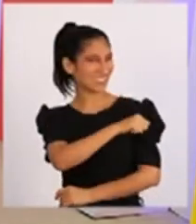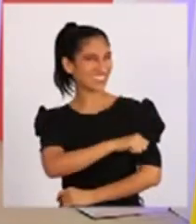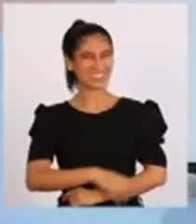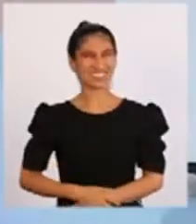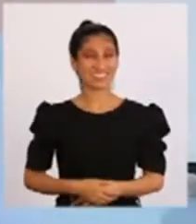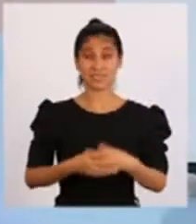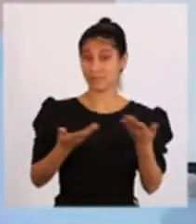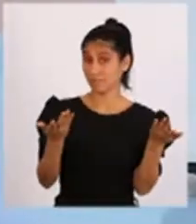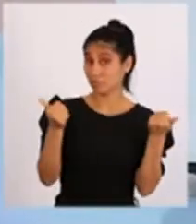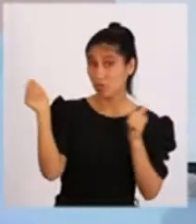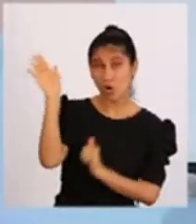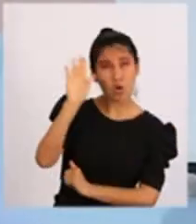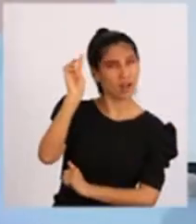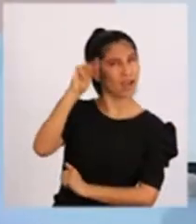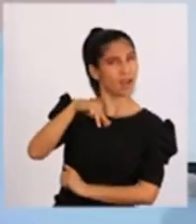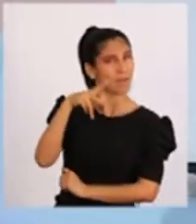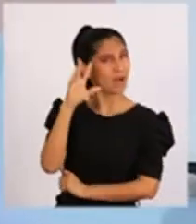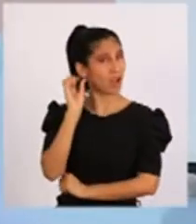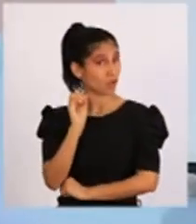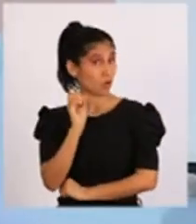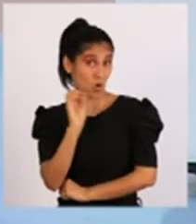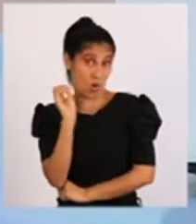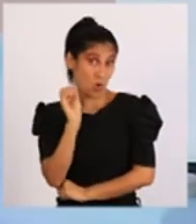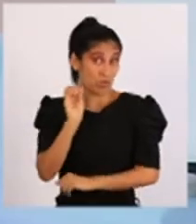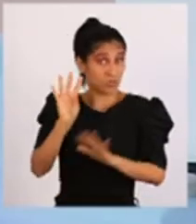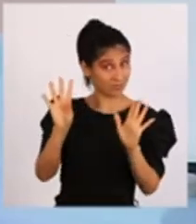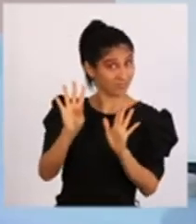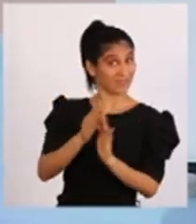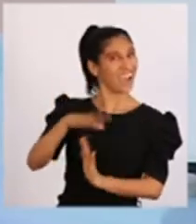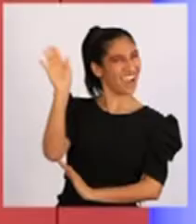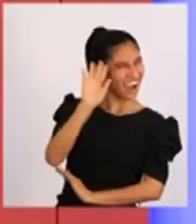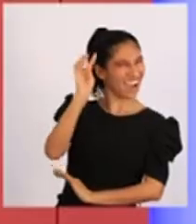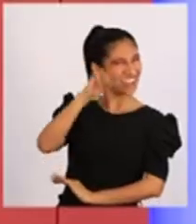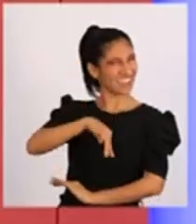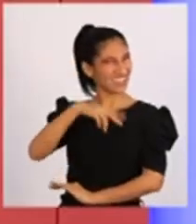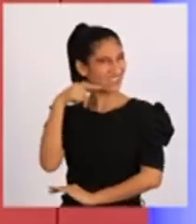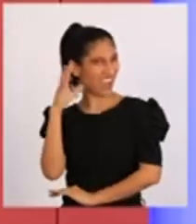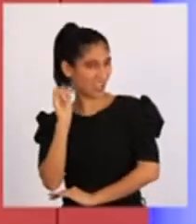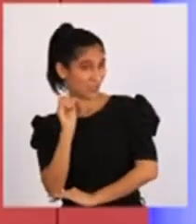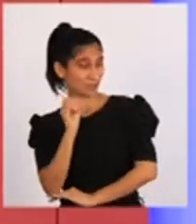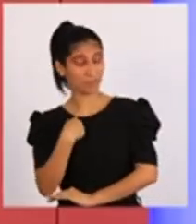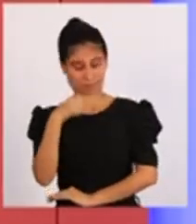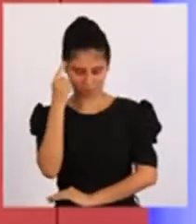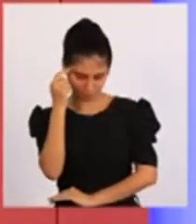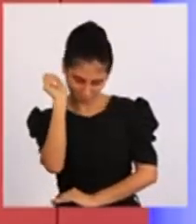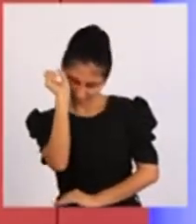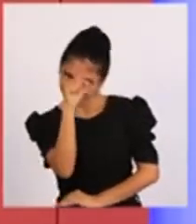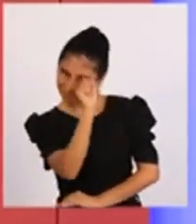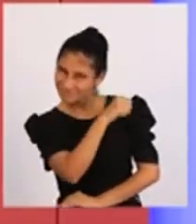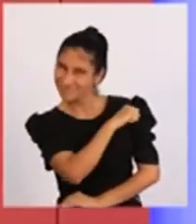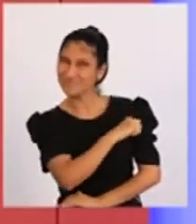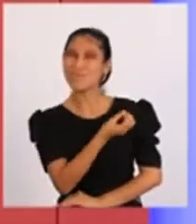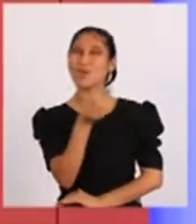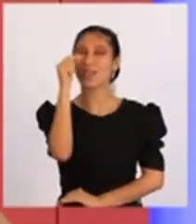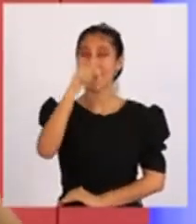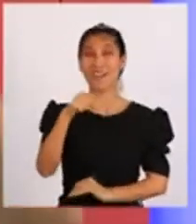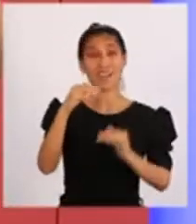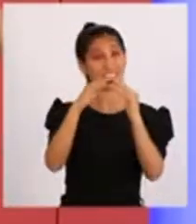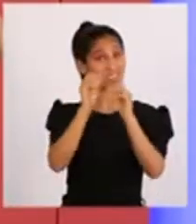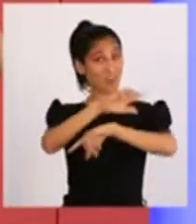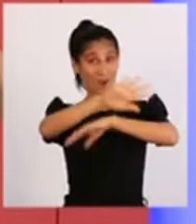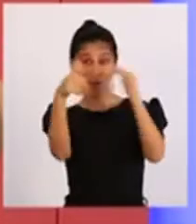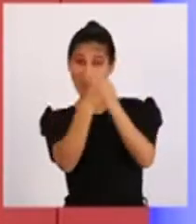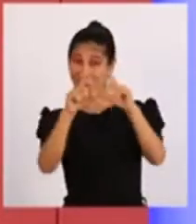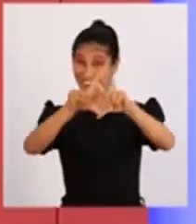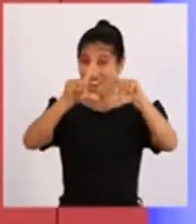Educación. Hola Mario, o debería decir, ¡hi Mario! Yo creo que sí, segundo, porque estamos en